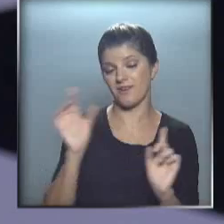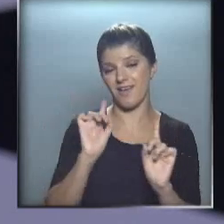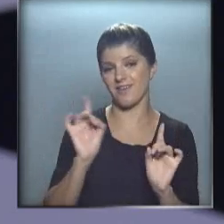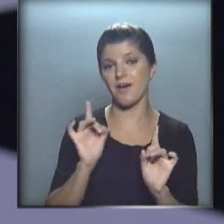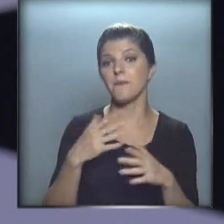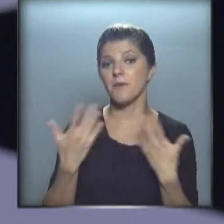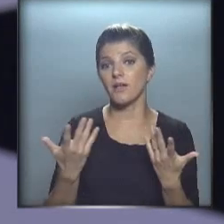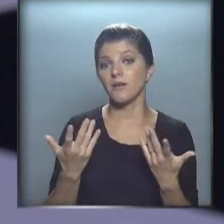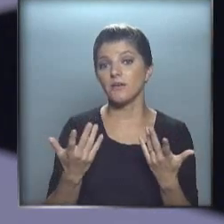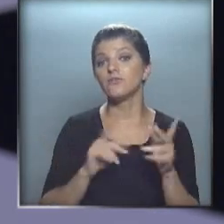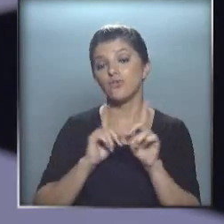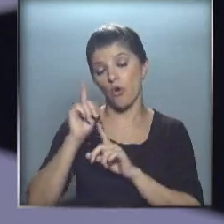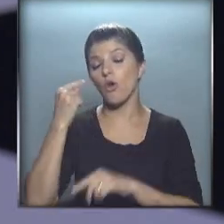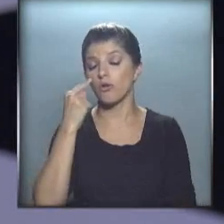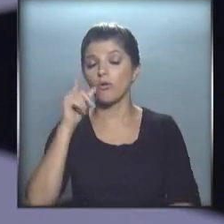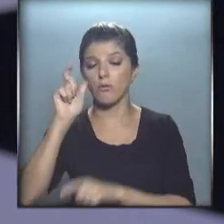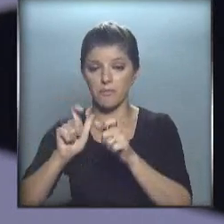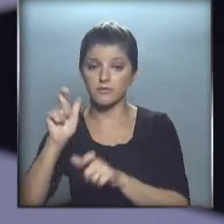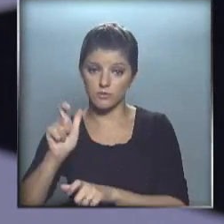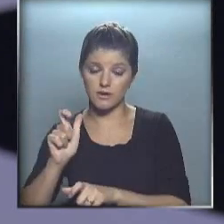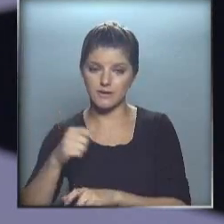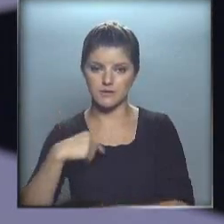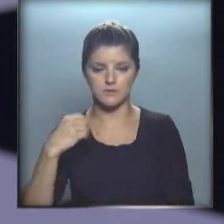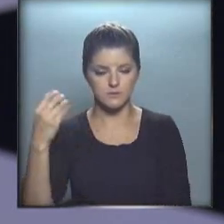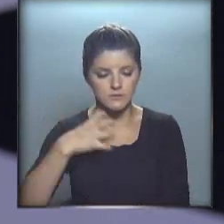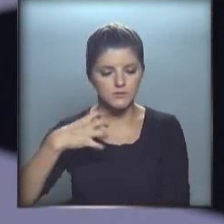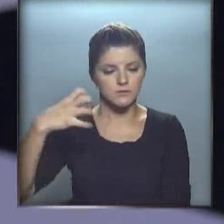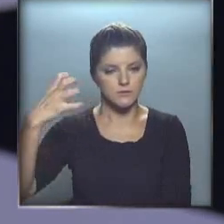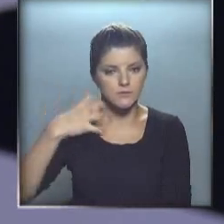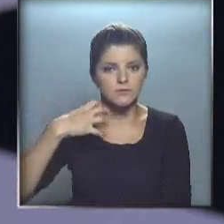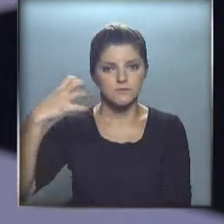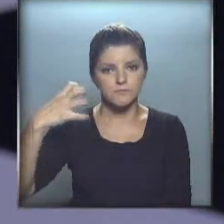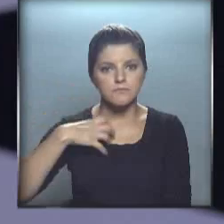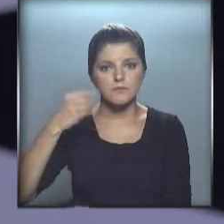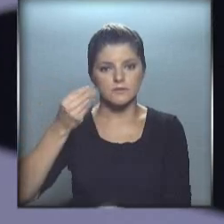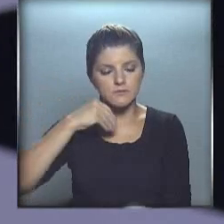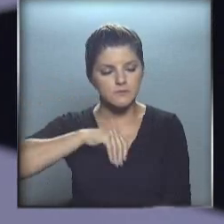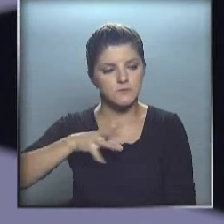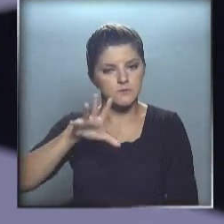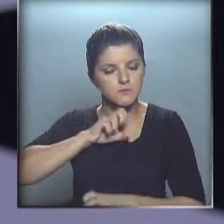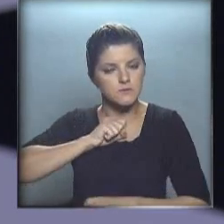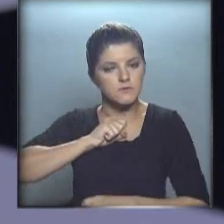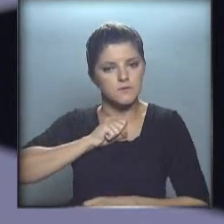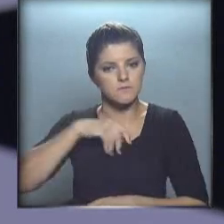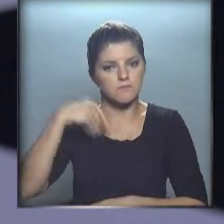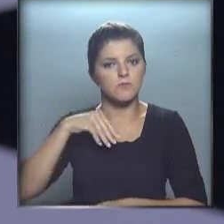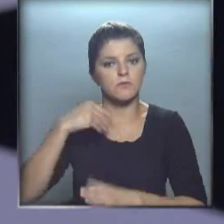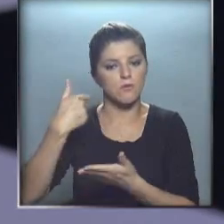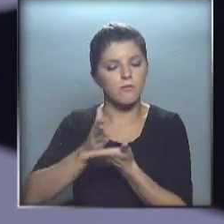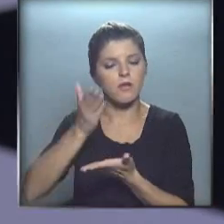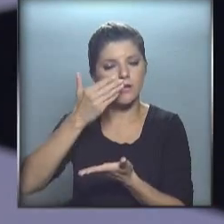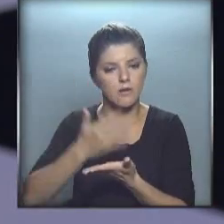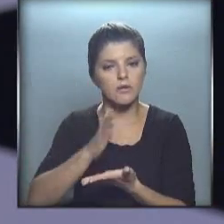nada, pero sé casos que hay gente que de tanto está tragándose, ¿no? Claro. El concepto de que lo